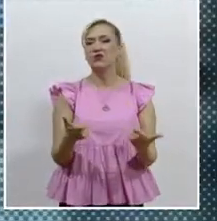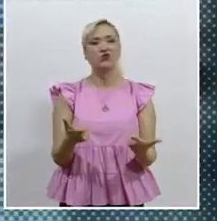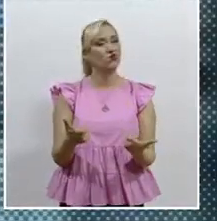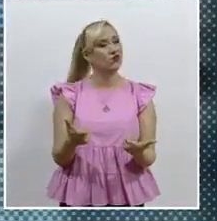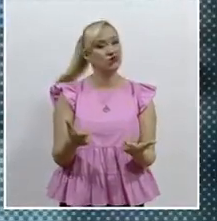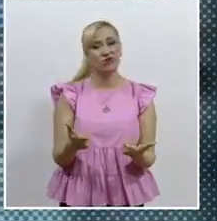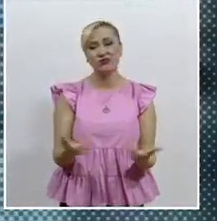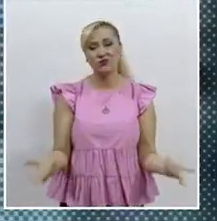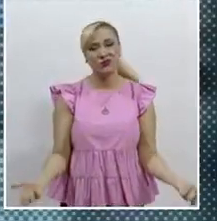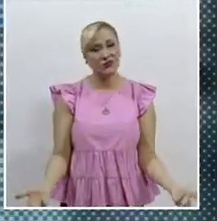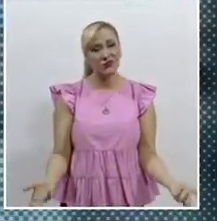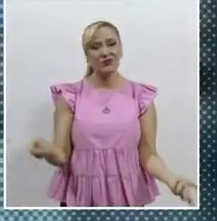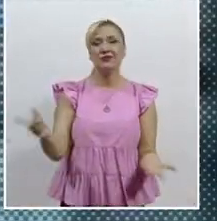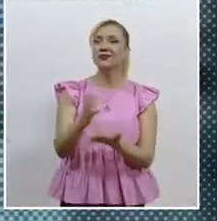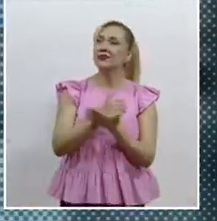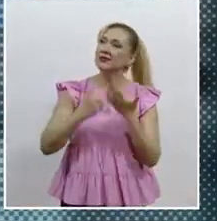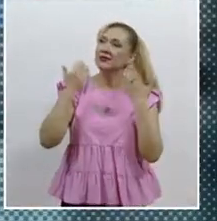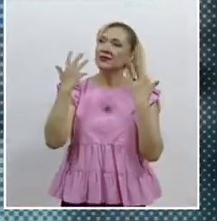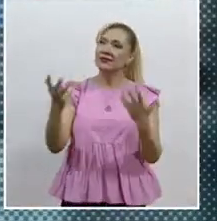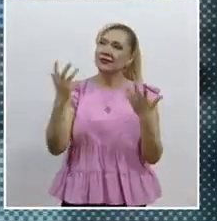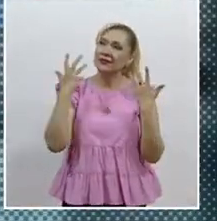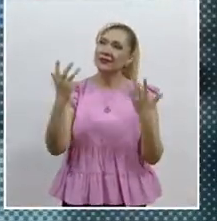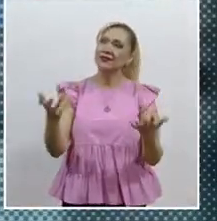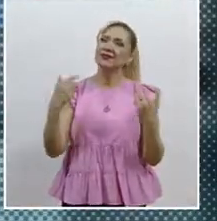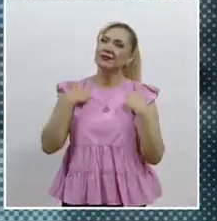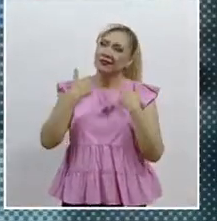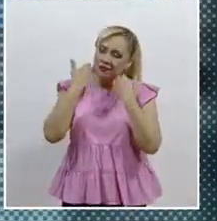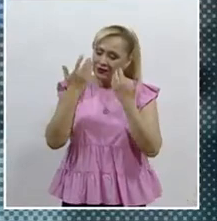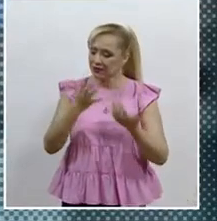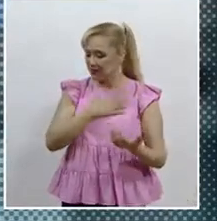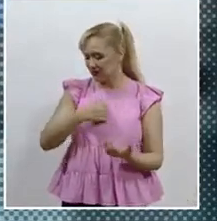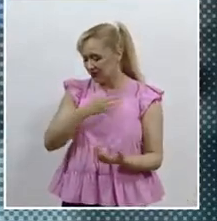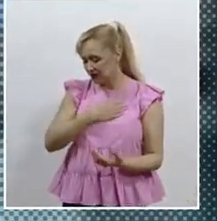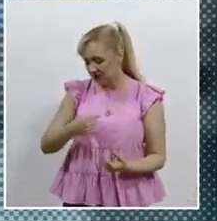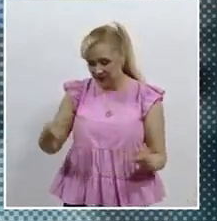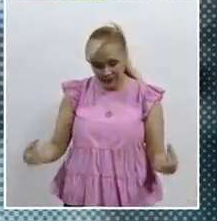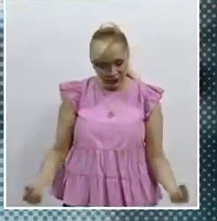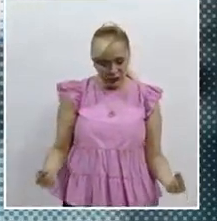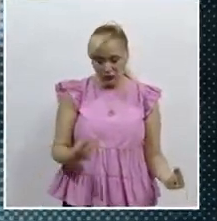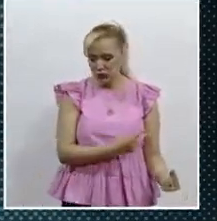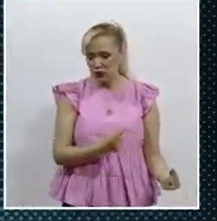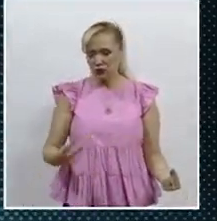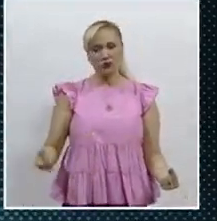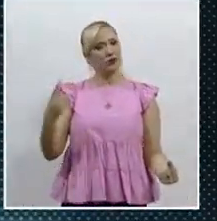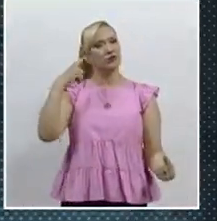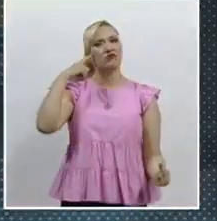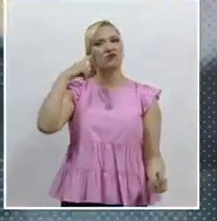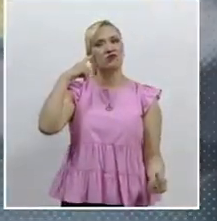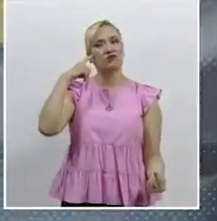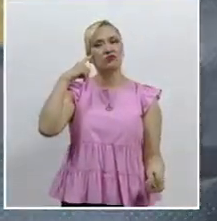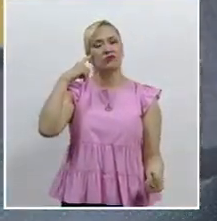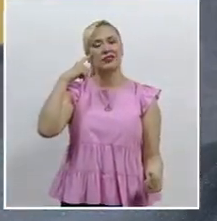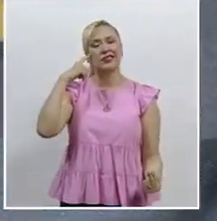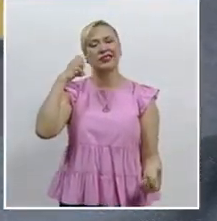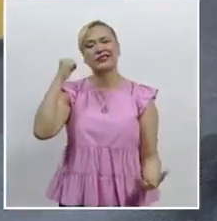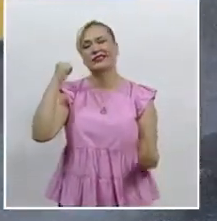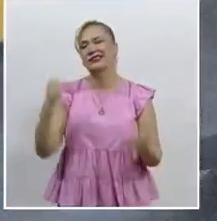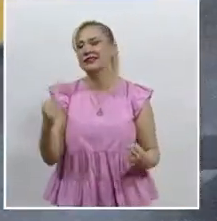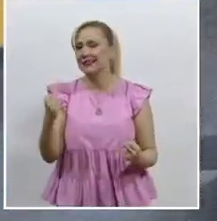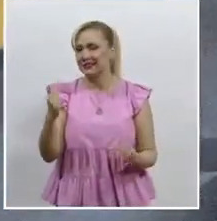permitido. Las ganas de concretar su sueño y la necesidad de sacar adelante a sus 2 hijas la llevaron a tomar una mala decisión.